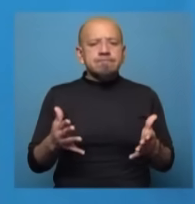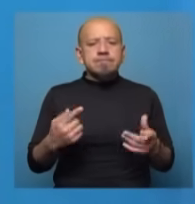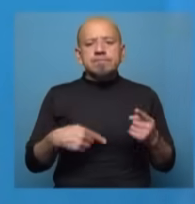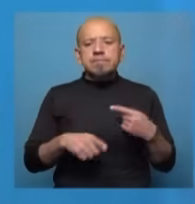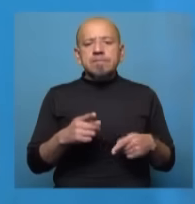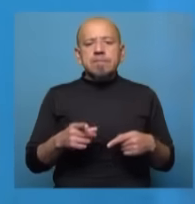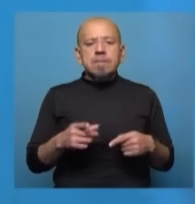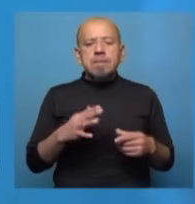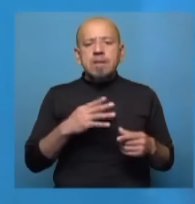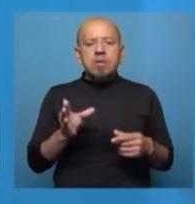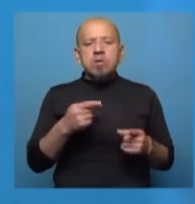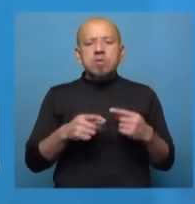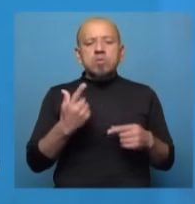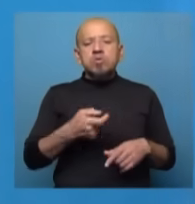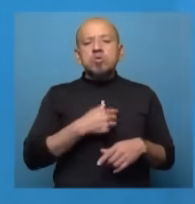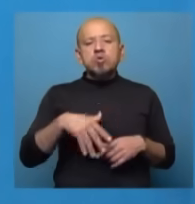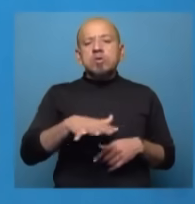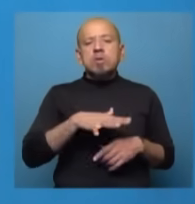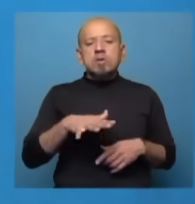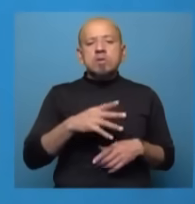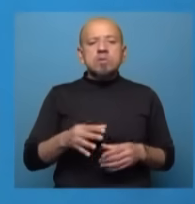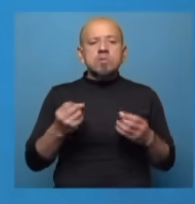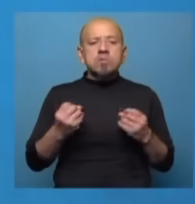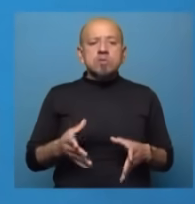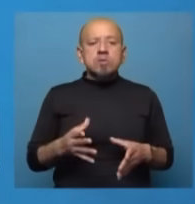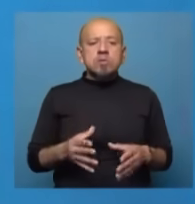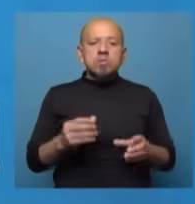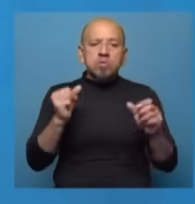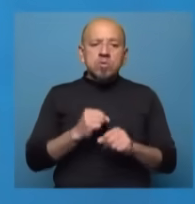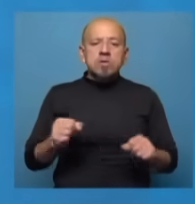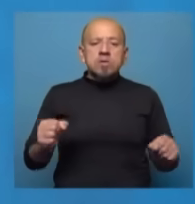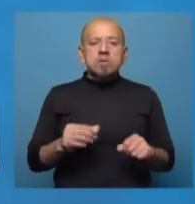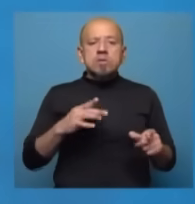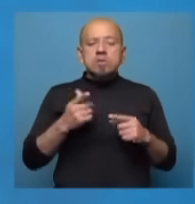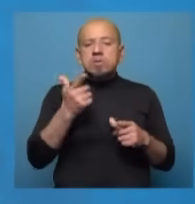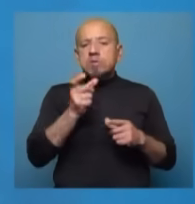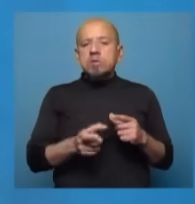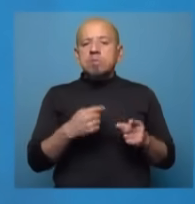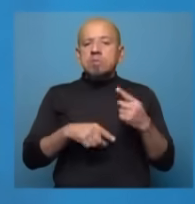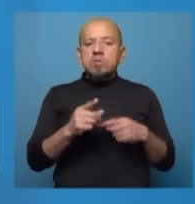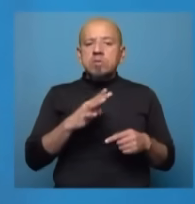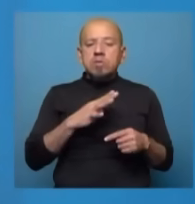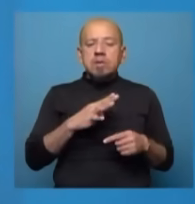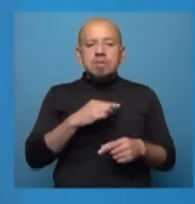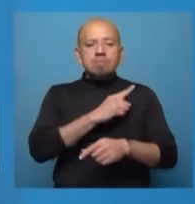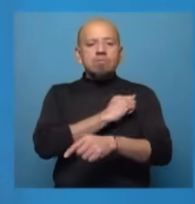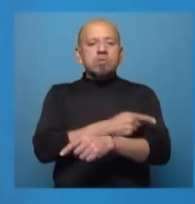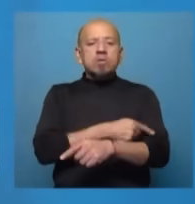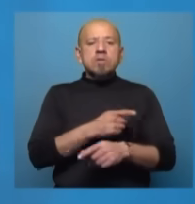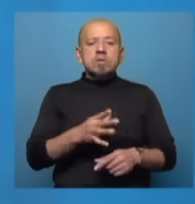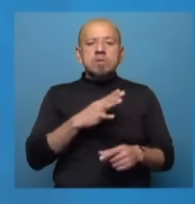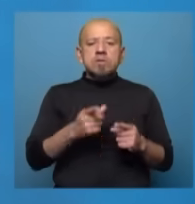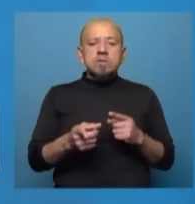que nos atraviesan a todos como sociedad Porque pueden estar en riesgo hoy estas víctimas pero cuando hablamos de poder y